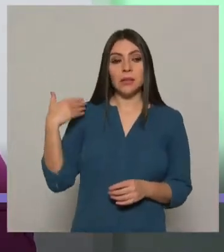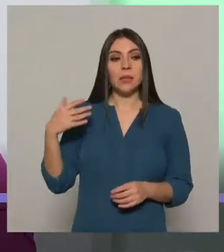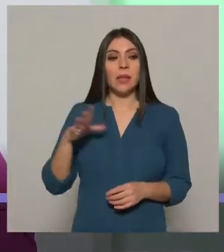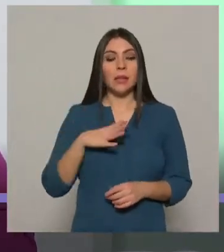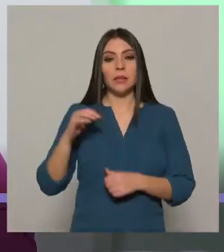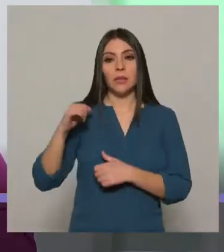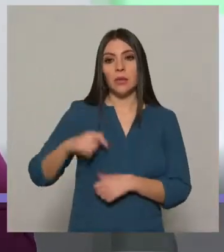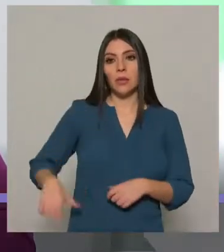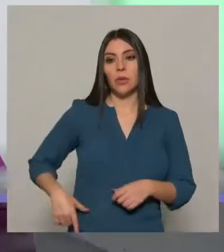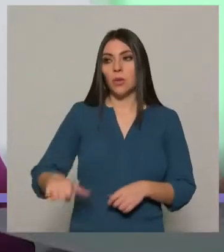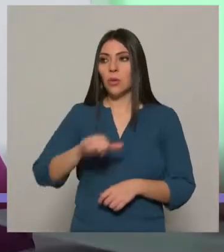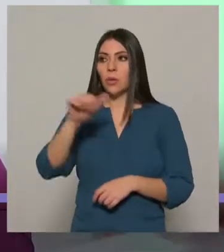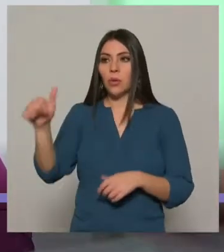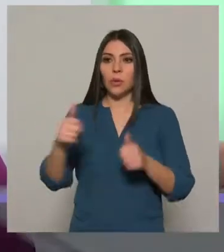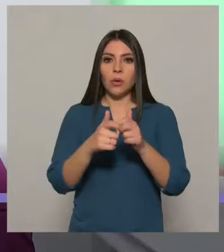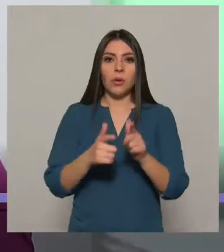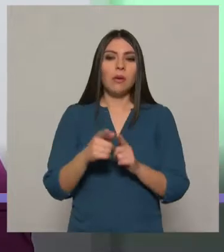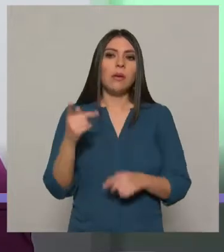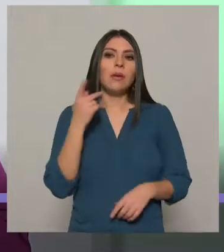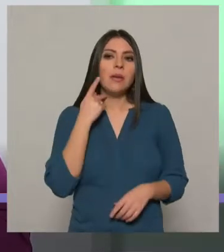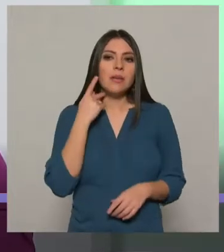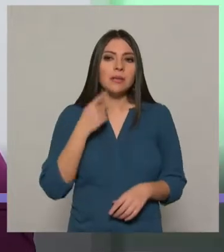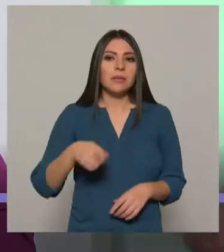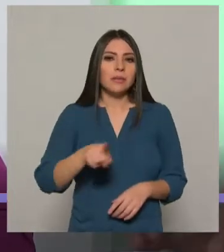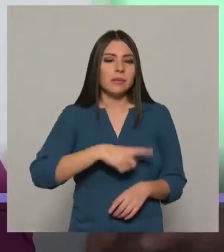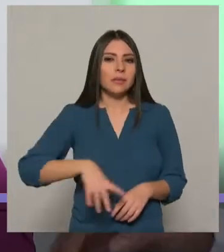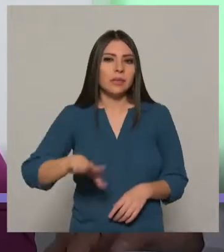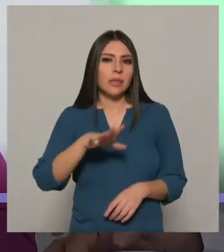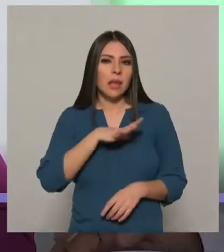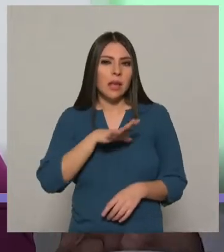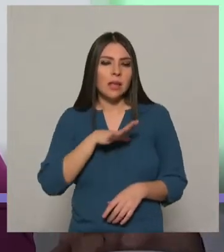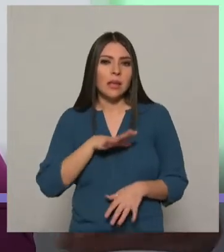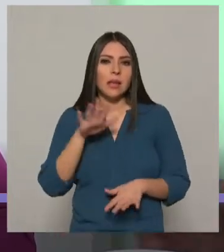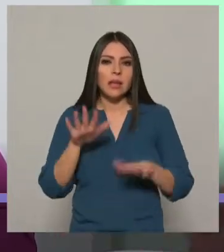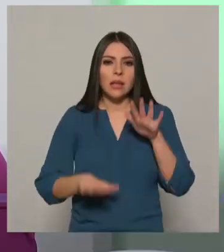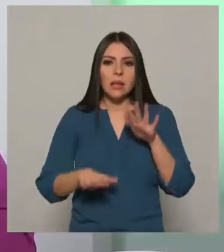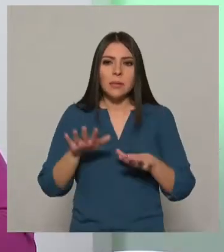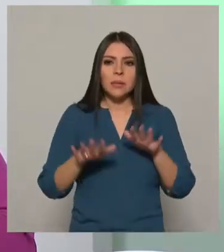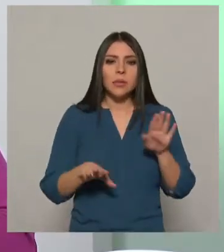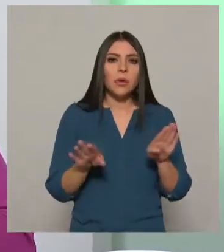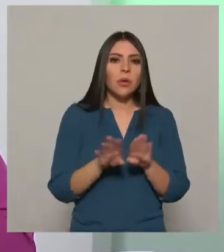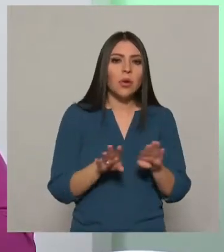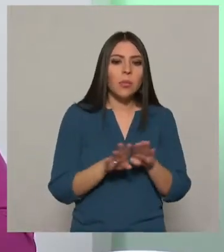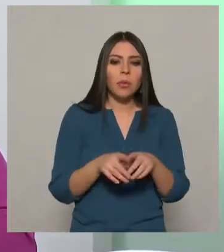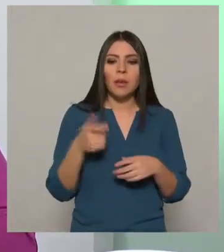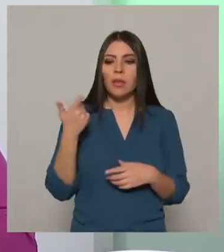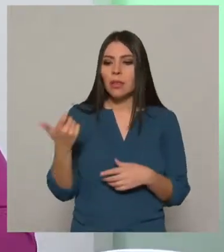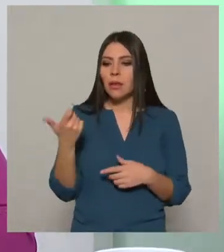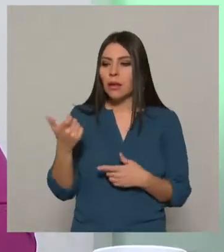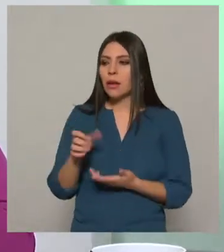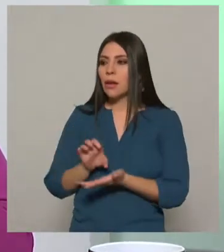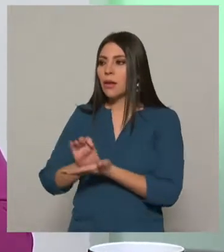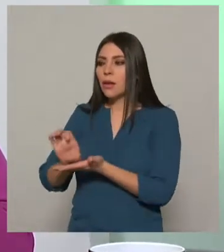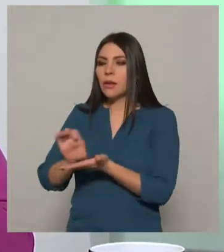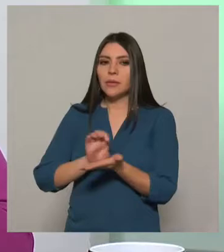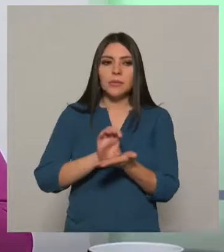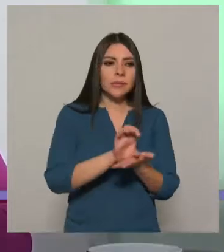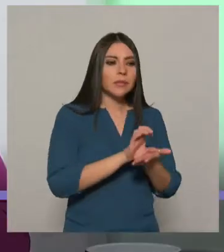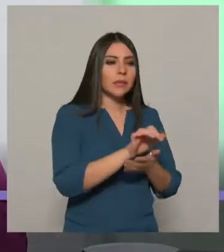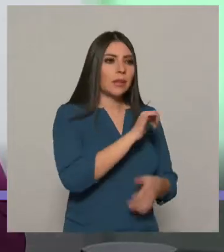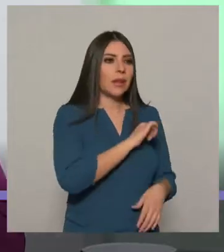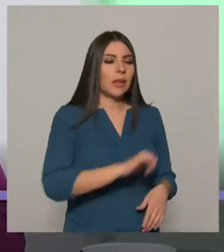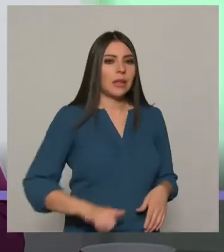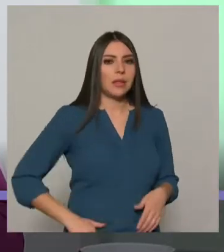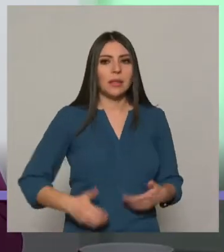gobernaban otros partidos políticos, había cierta discrecionalidad en el manejo destinado a los recursos por las alcaldías de la